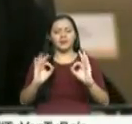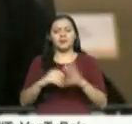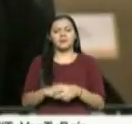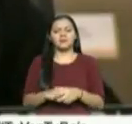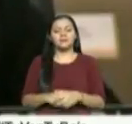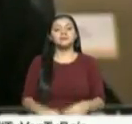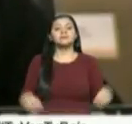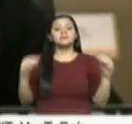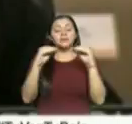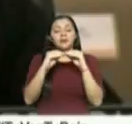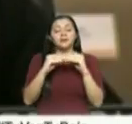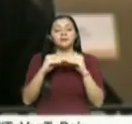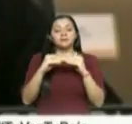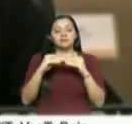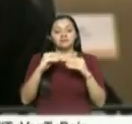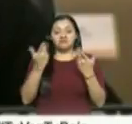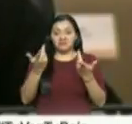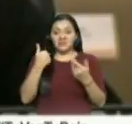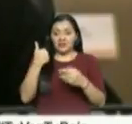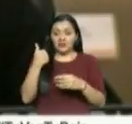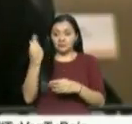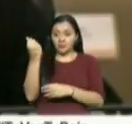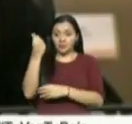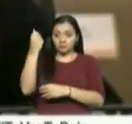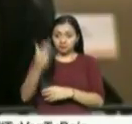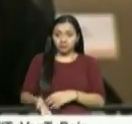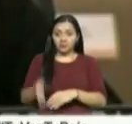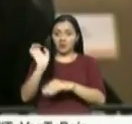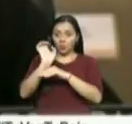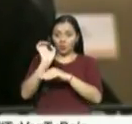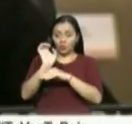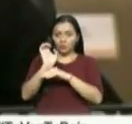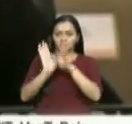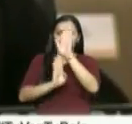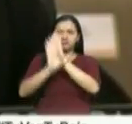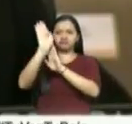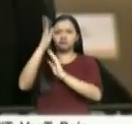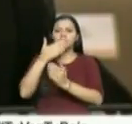hecho en tiempos de bonanza económica y lo ha hecho también en tiempos no tan buenos.